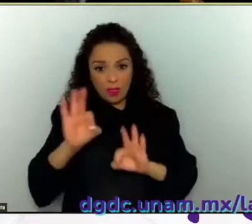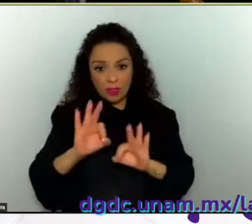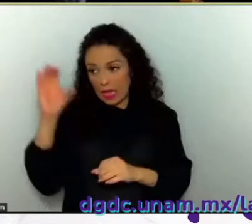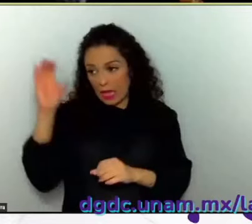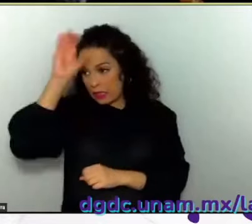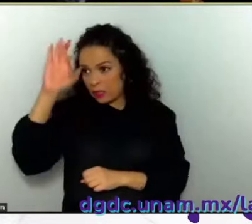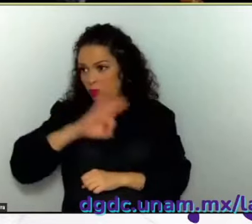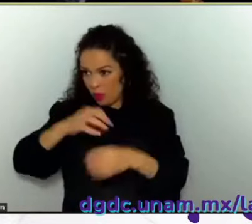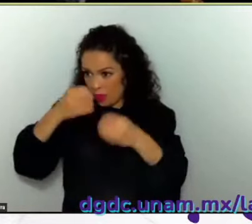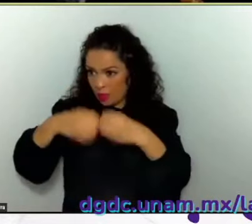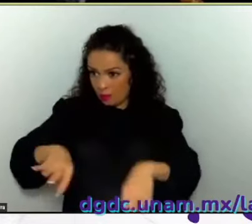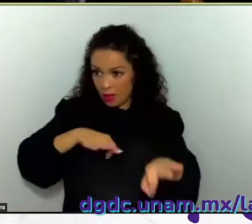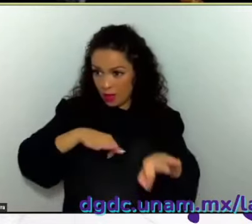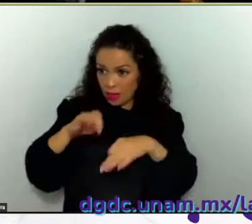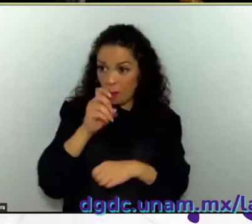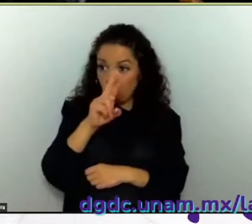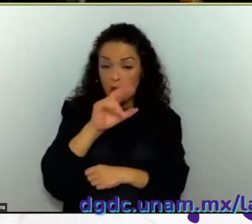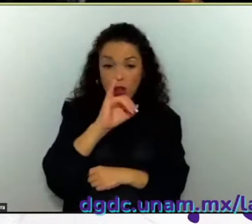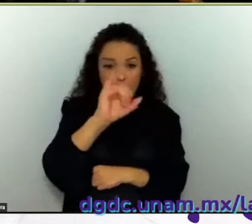científicos?